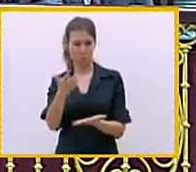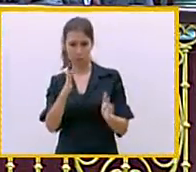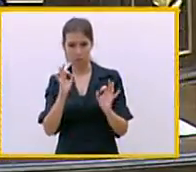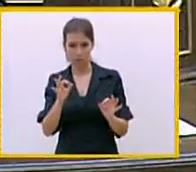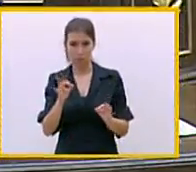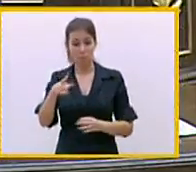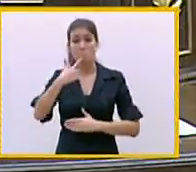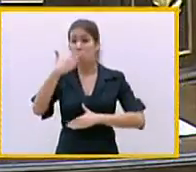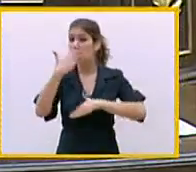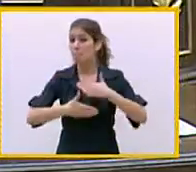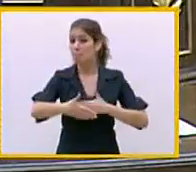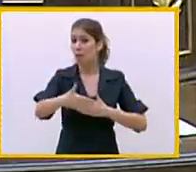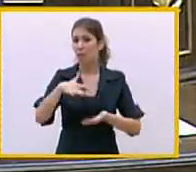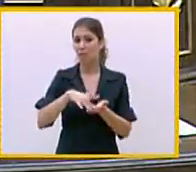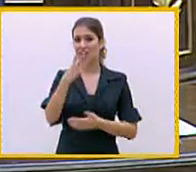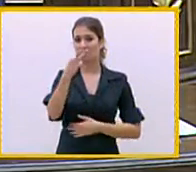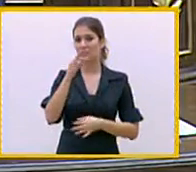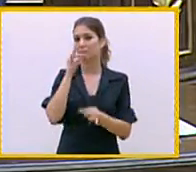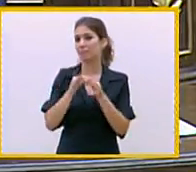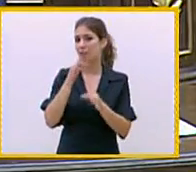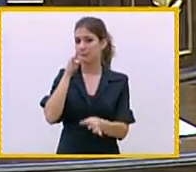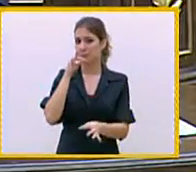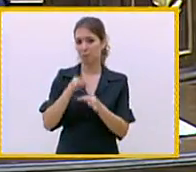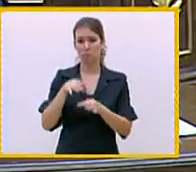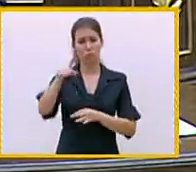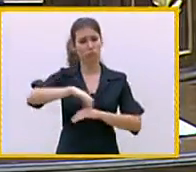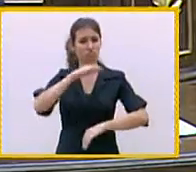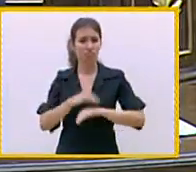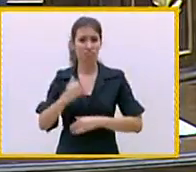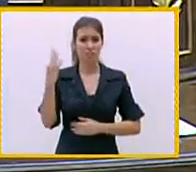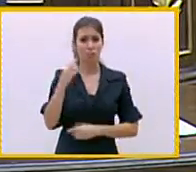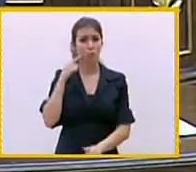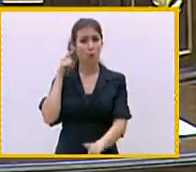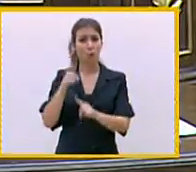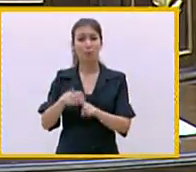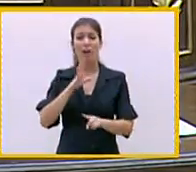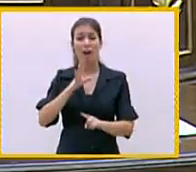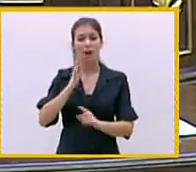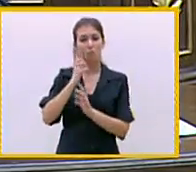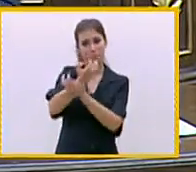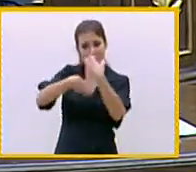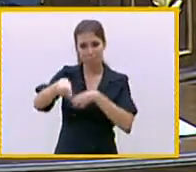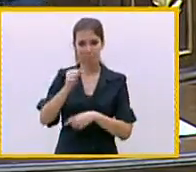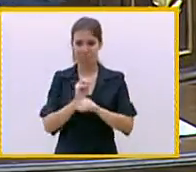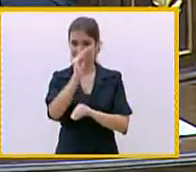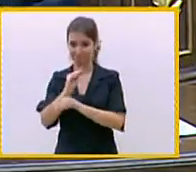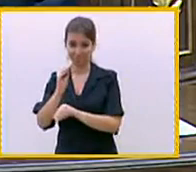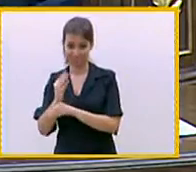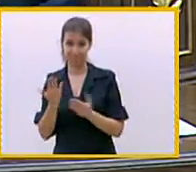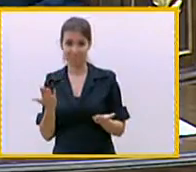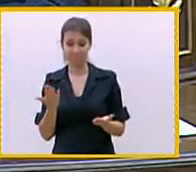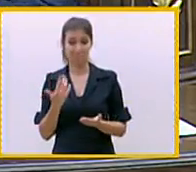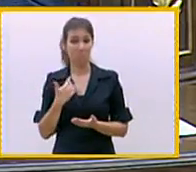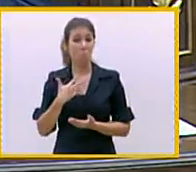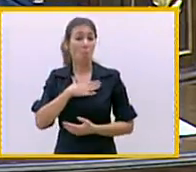plazo hasta el 30 de septiembre para cumplir con el objetivo de recapitalización. Se espera que solo unas